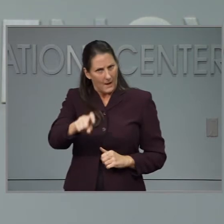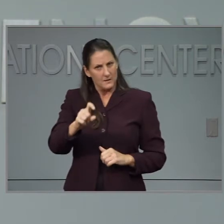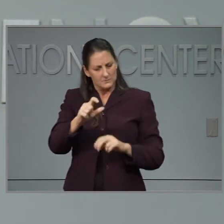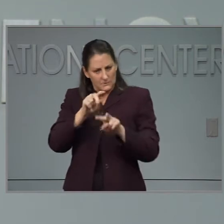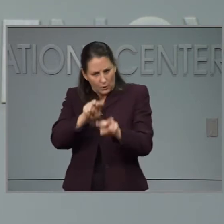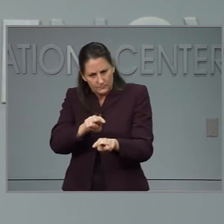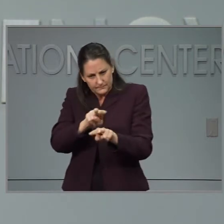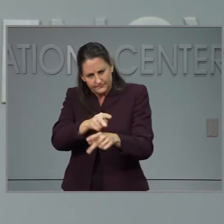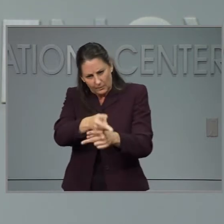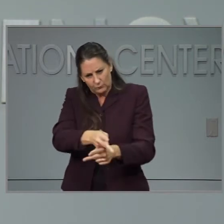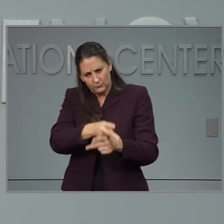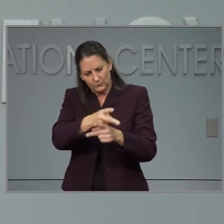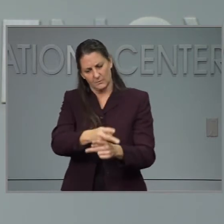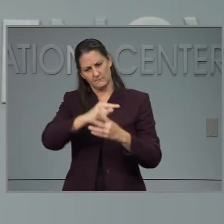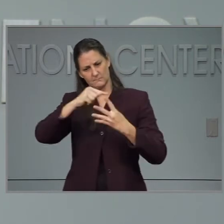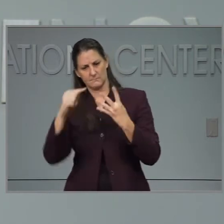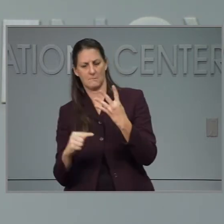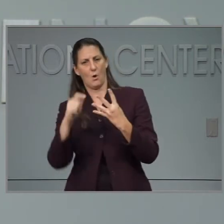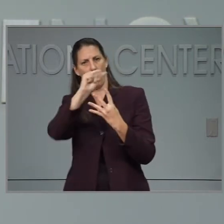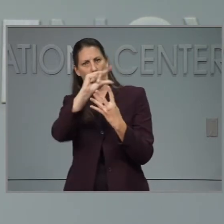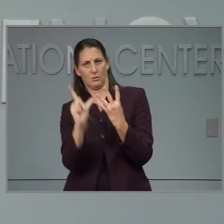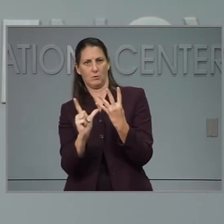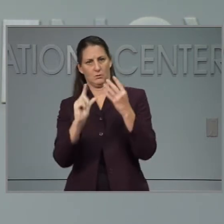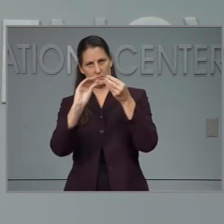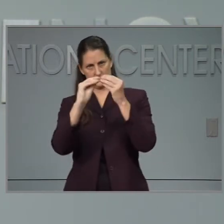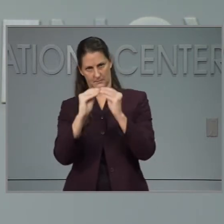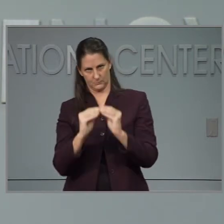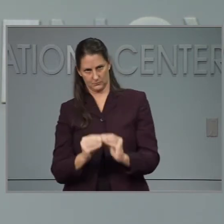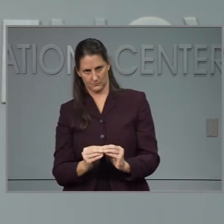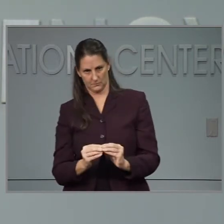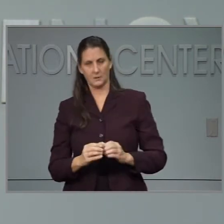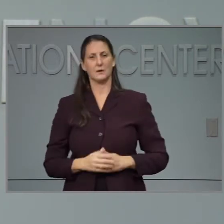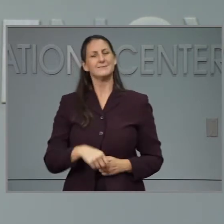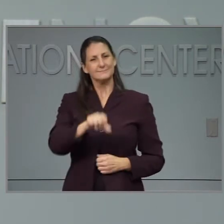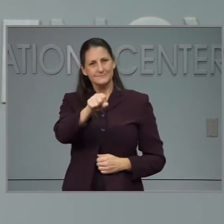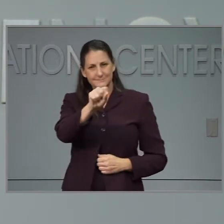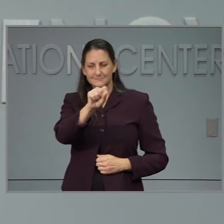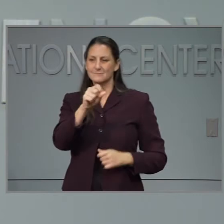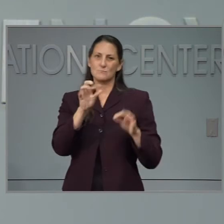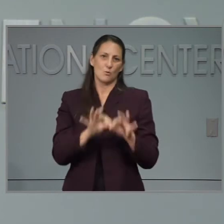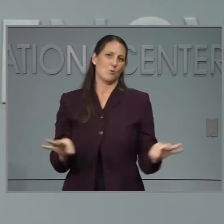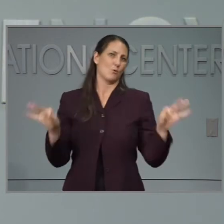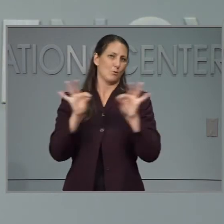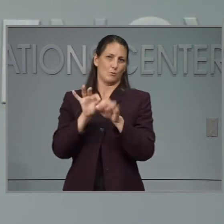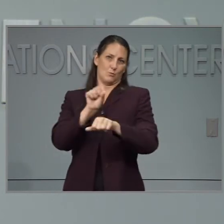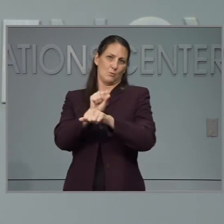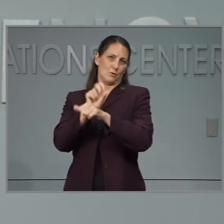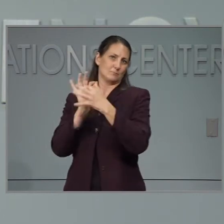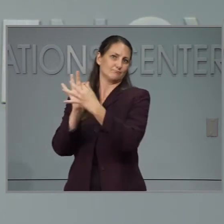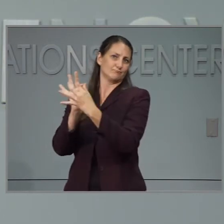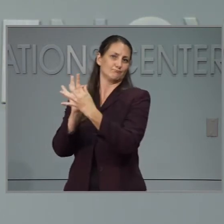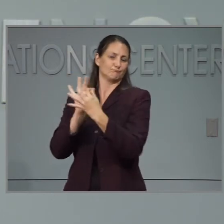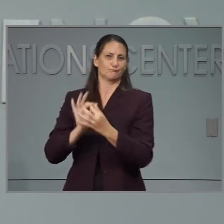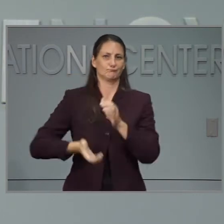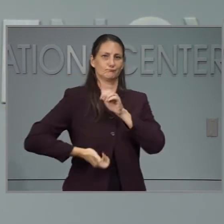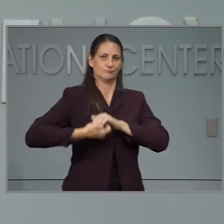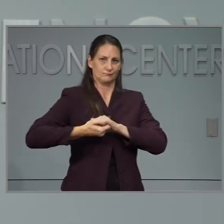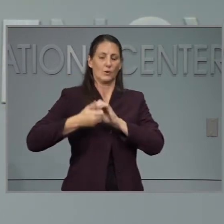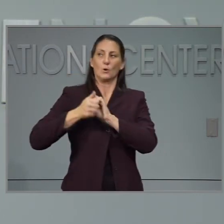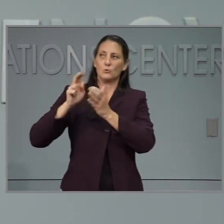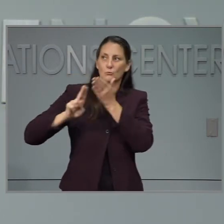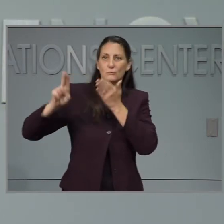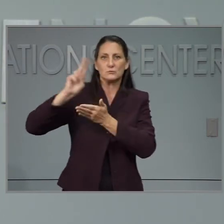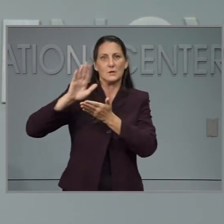detalladamente. Y también en cuanto a las universidades, tenemos que colaborar con las universidades. Y yo sé que ellos están